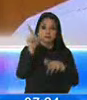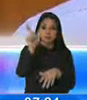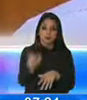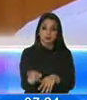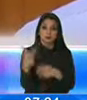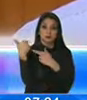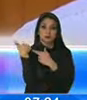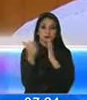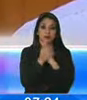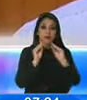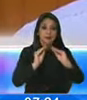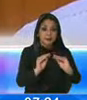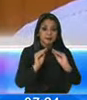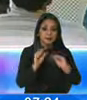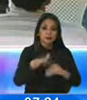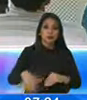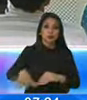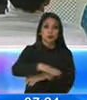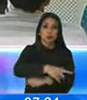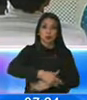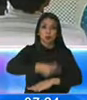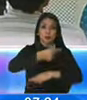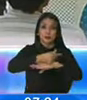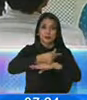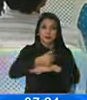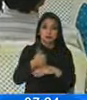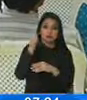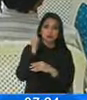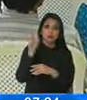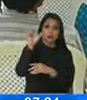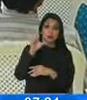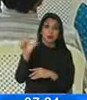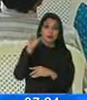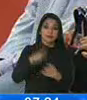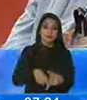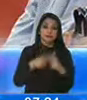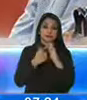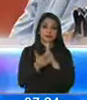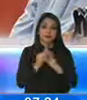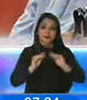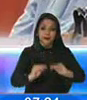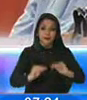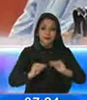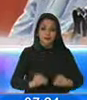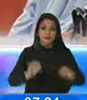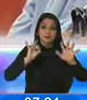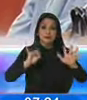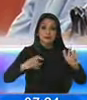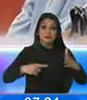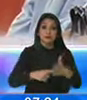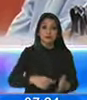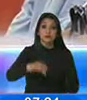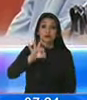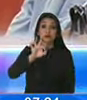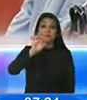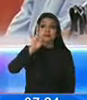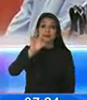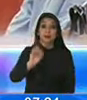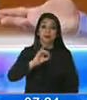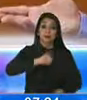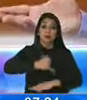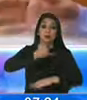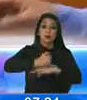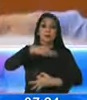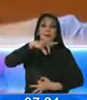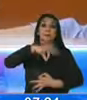capacitadores que vamos a tener en toda la provincia. Este lunes empezó la capacitación de los miembros de las 7.970 juntas